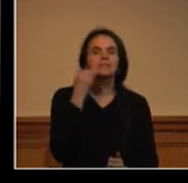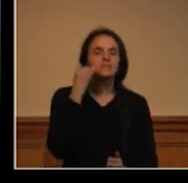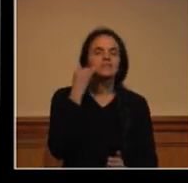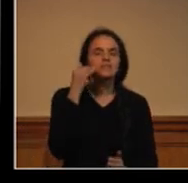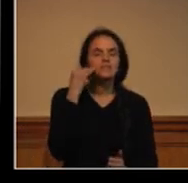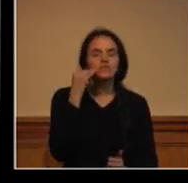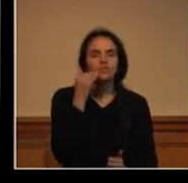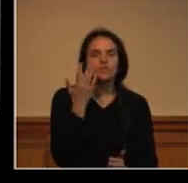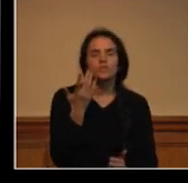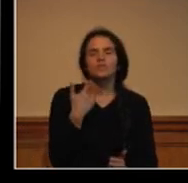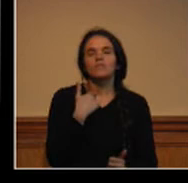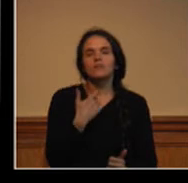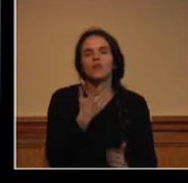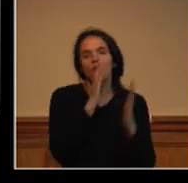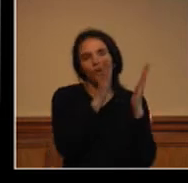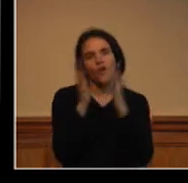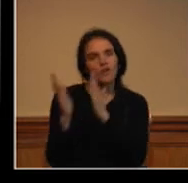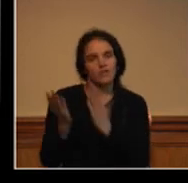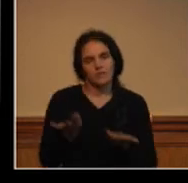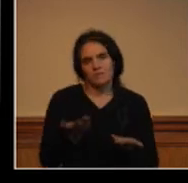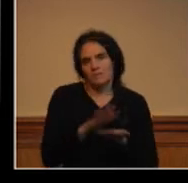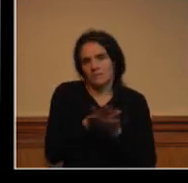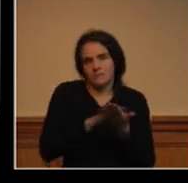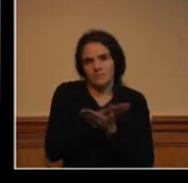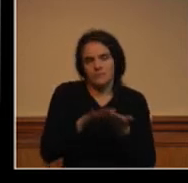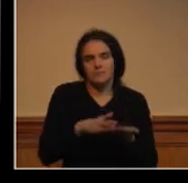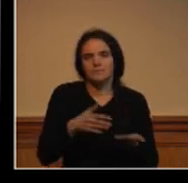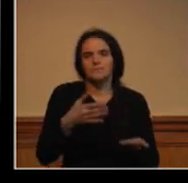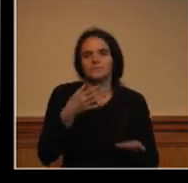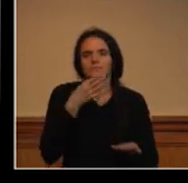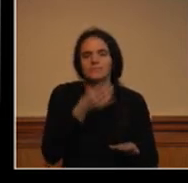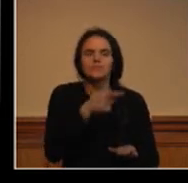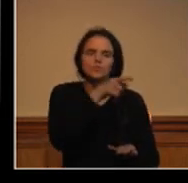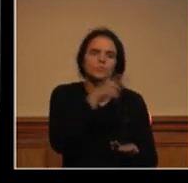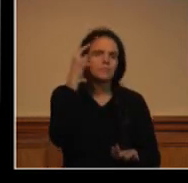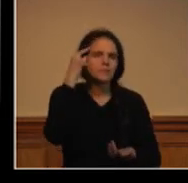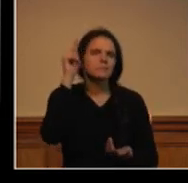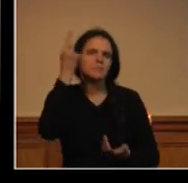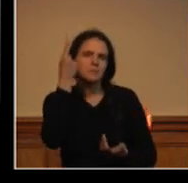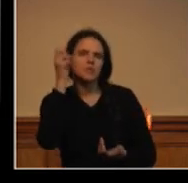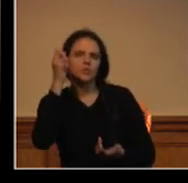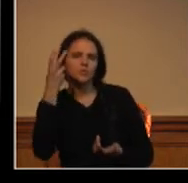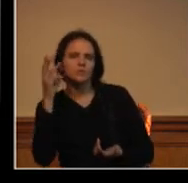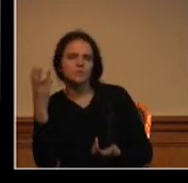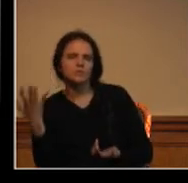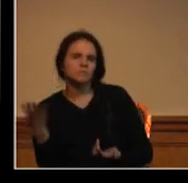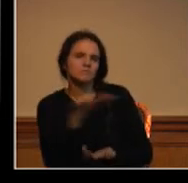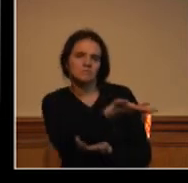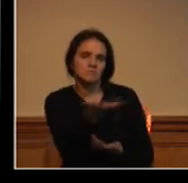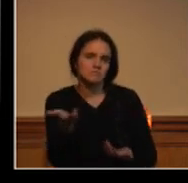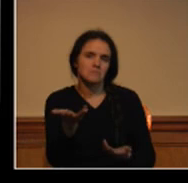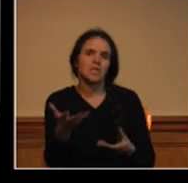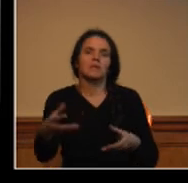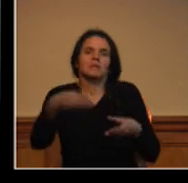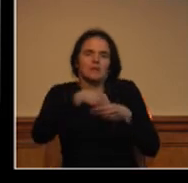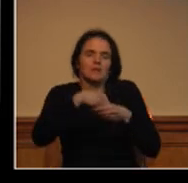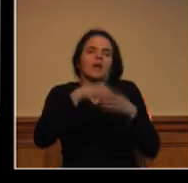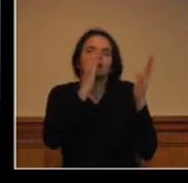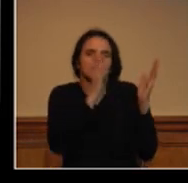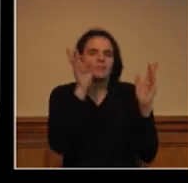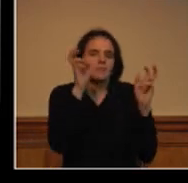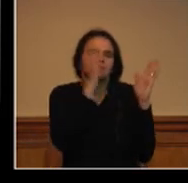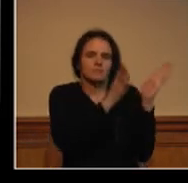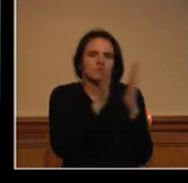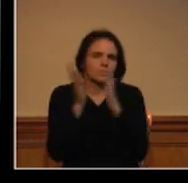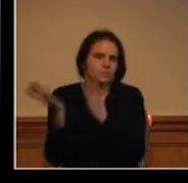podría ser el orden, y decirle como ya, porque esto pasó primero, esto pasó después, y integrarle la secuencia a la